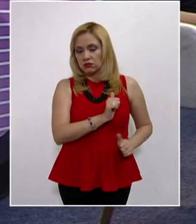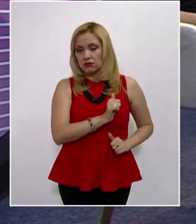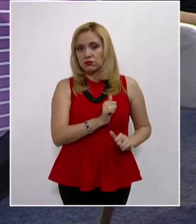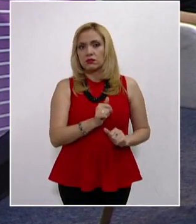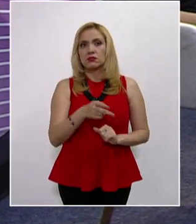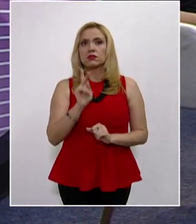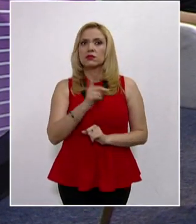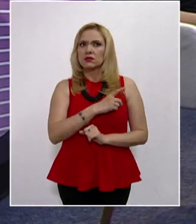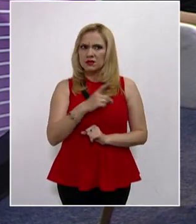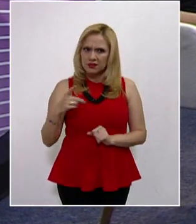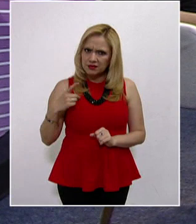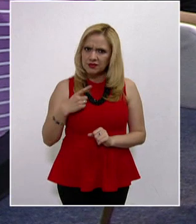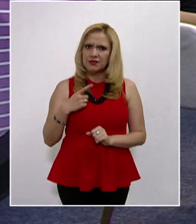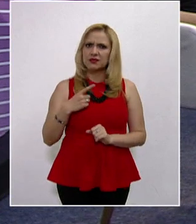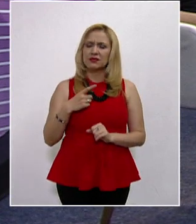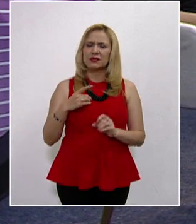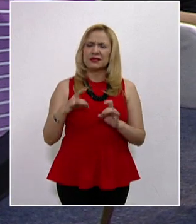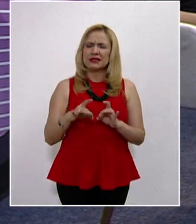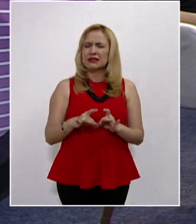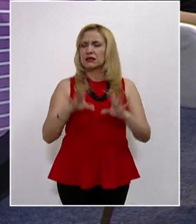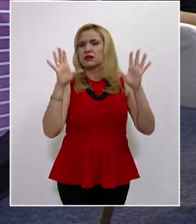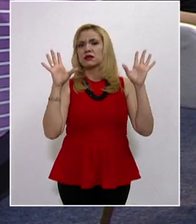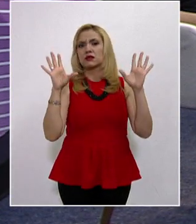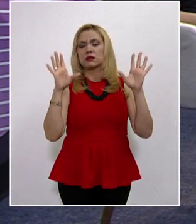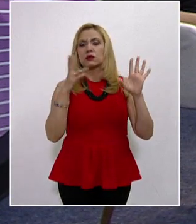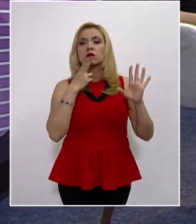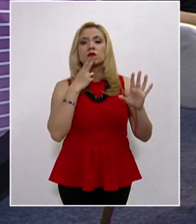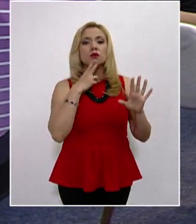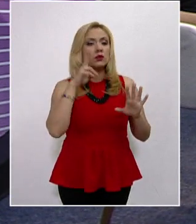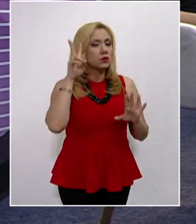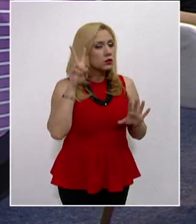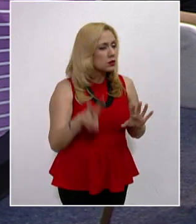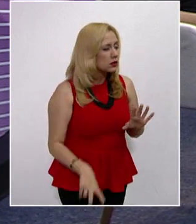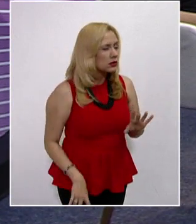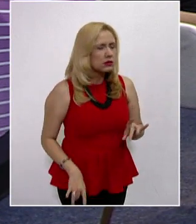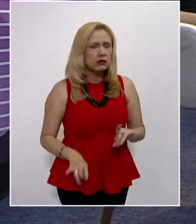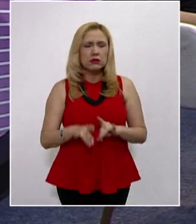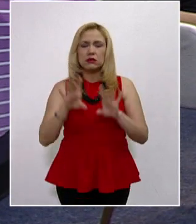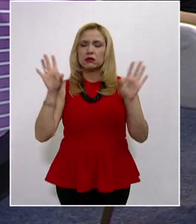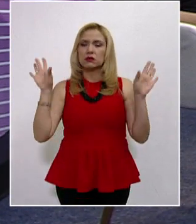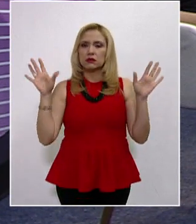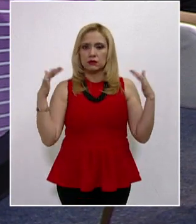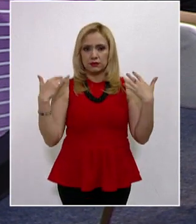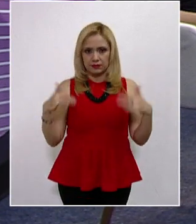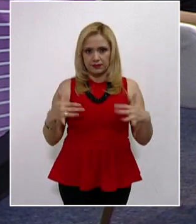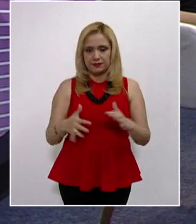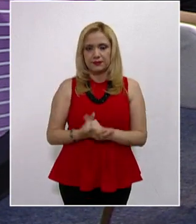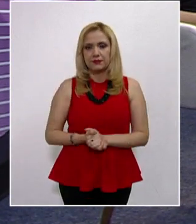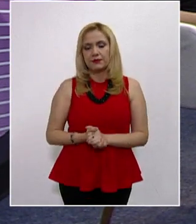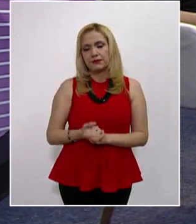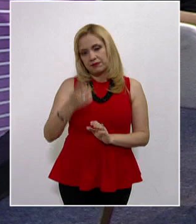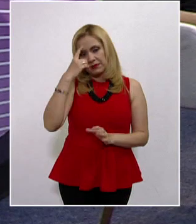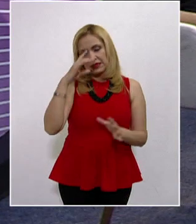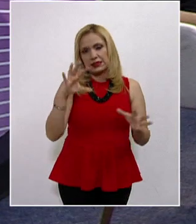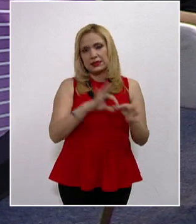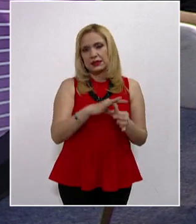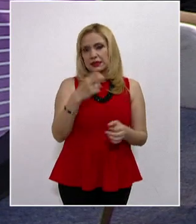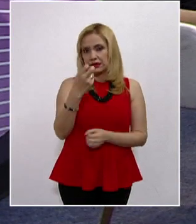que tiene que ser totalmente de excepción y solamente se debería de utilizar en casos específicamente de disciplina militar o relacionados